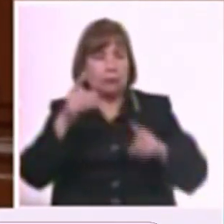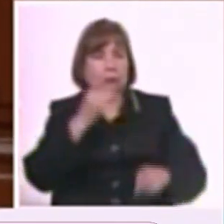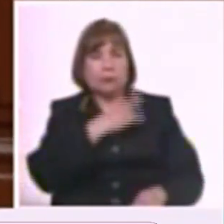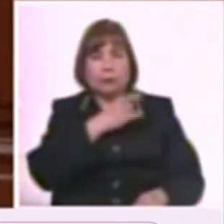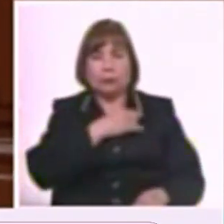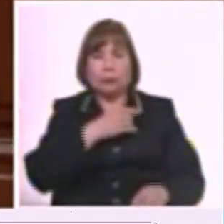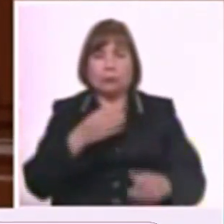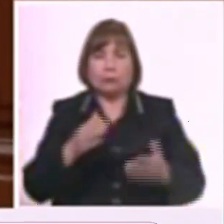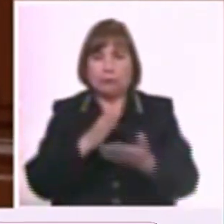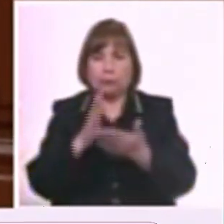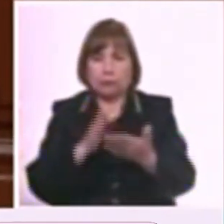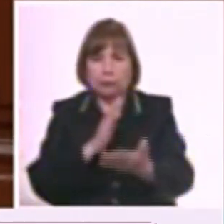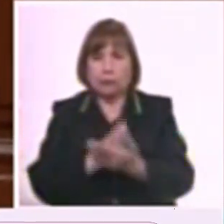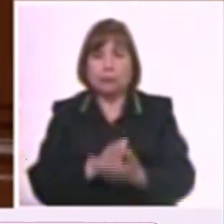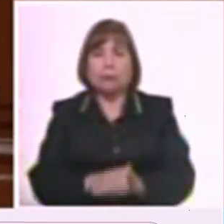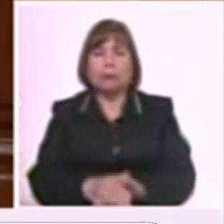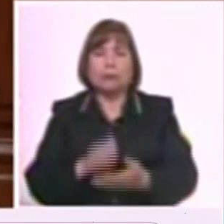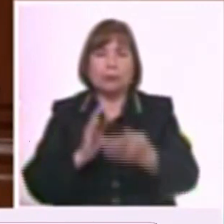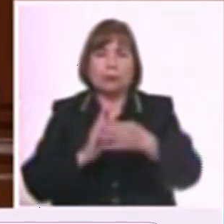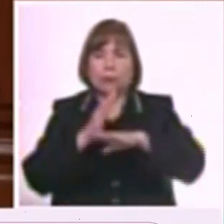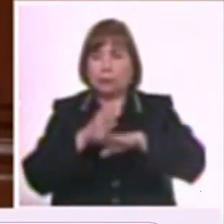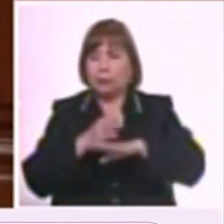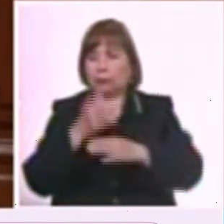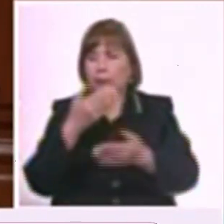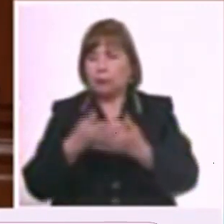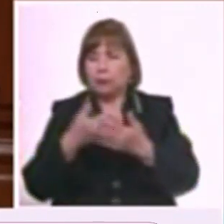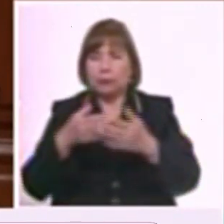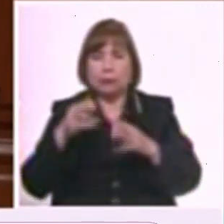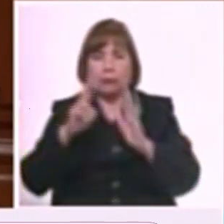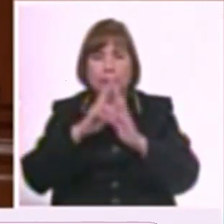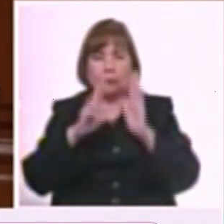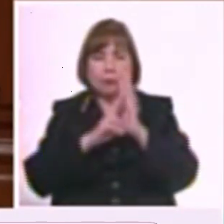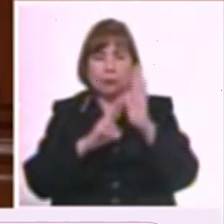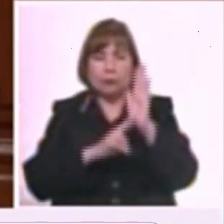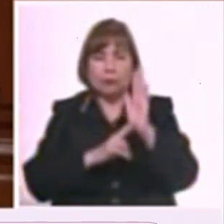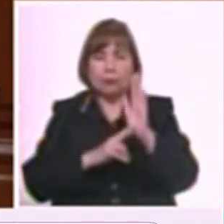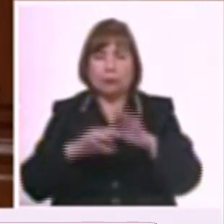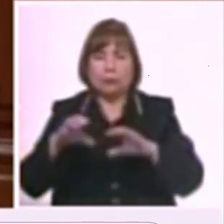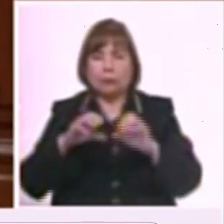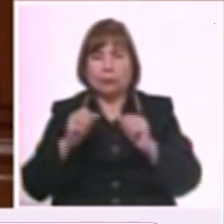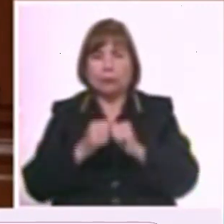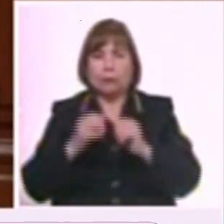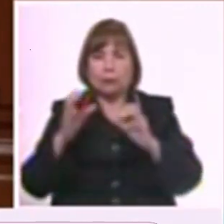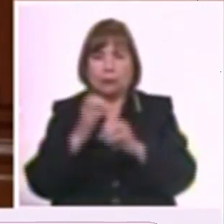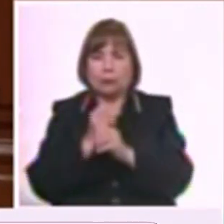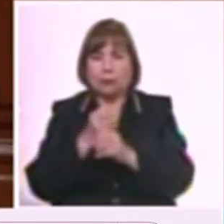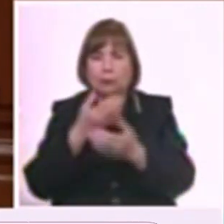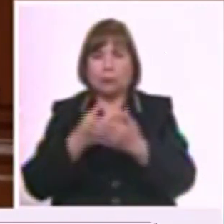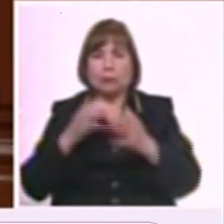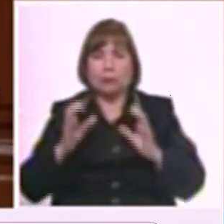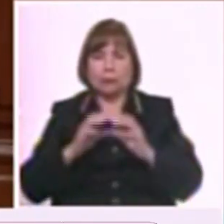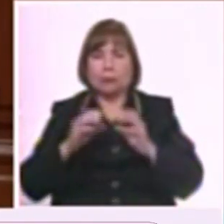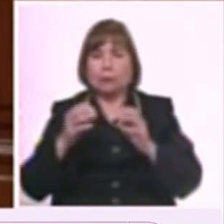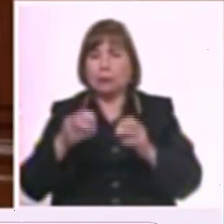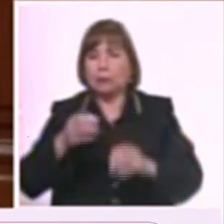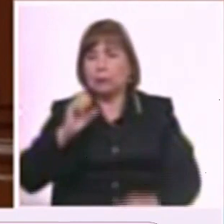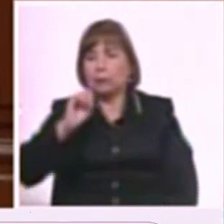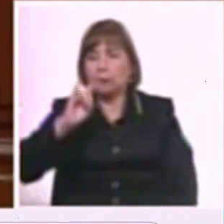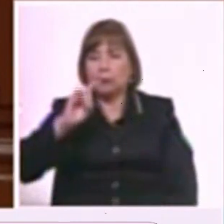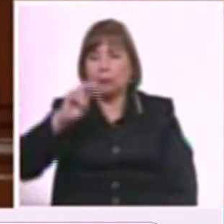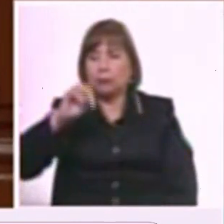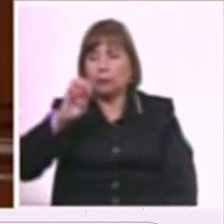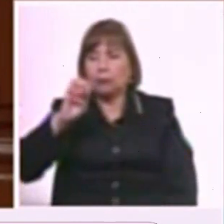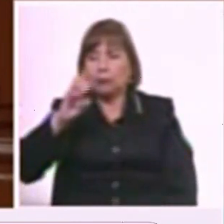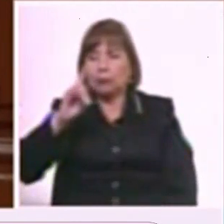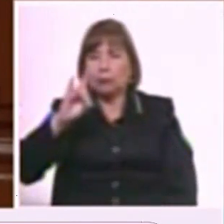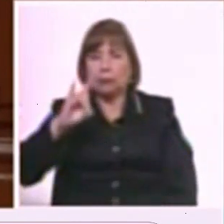el propósito del Ejecutivo de mantener y mejorar la alta calidad de la educación universitaria en el país.